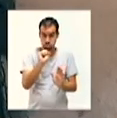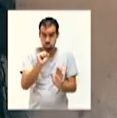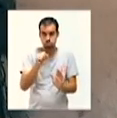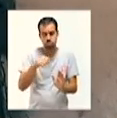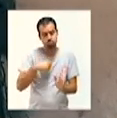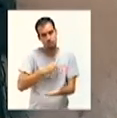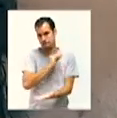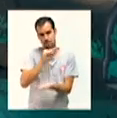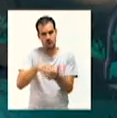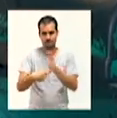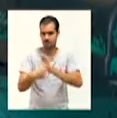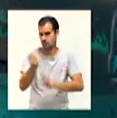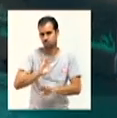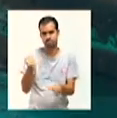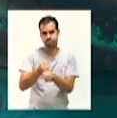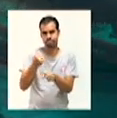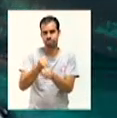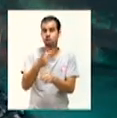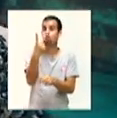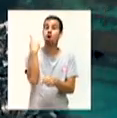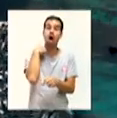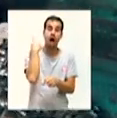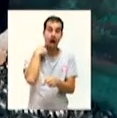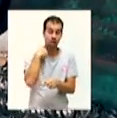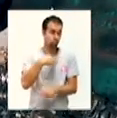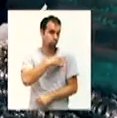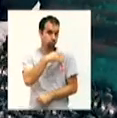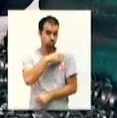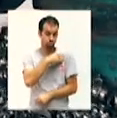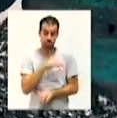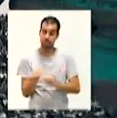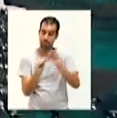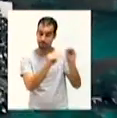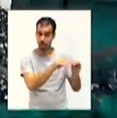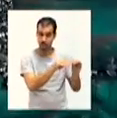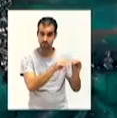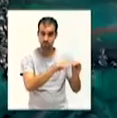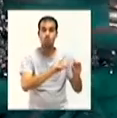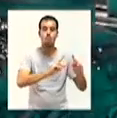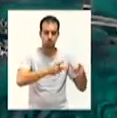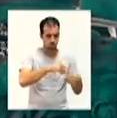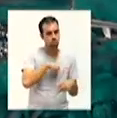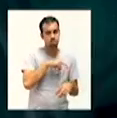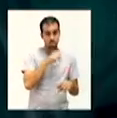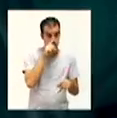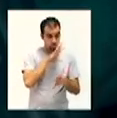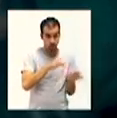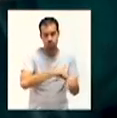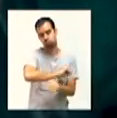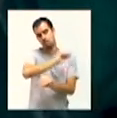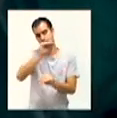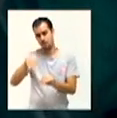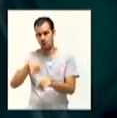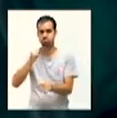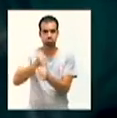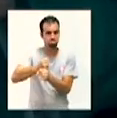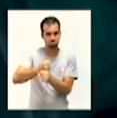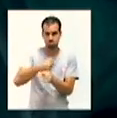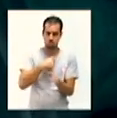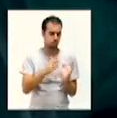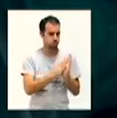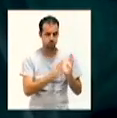ya empecé a trabajar, pasé mis 2 años en servicio militar y después me incorporé de nuevo aquí y hasta hoy estoy